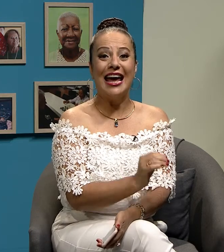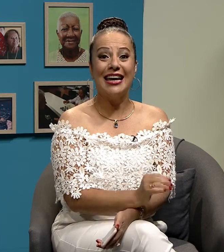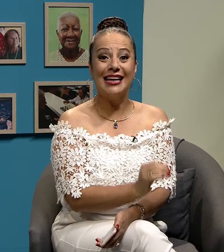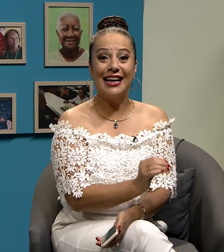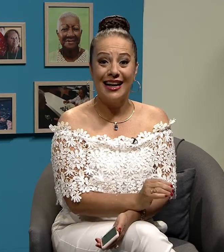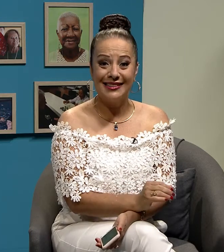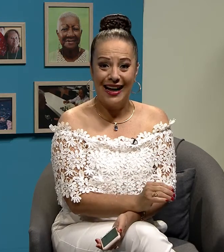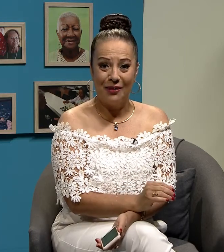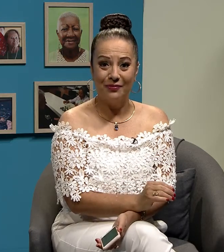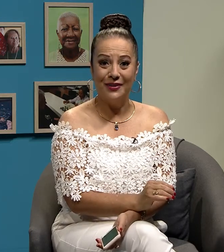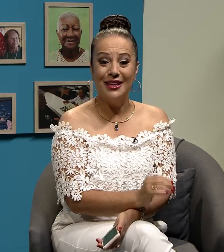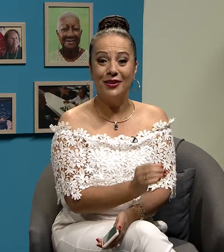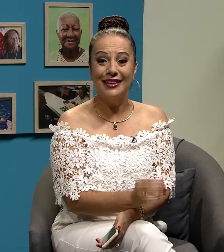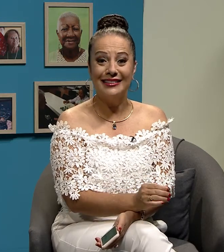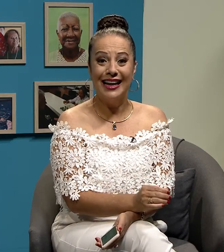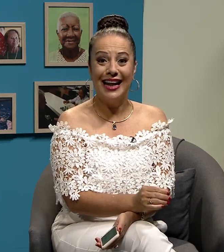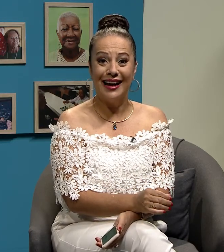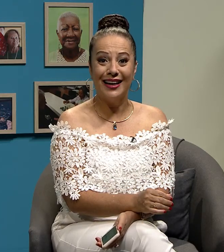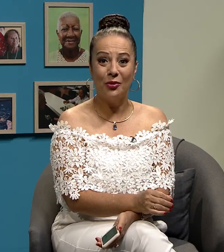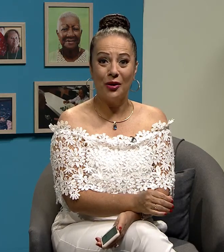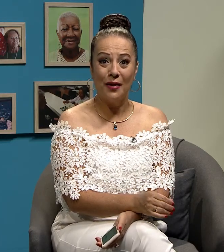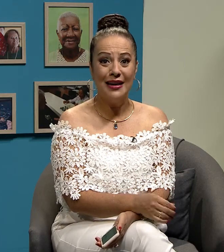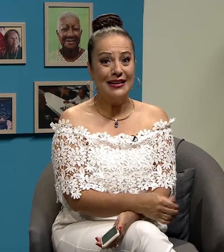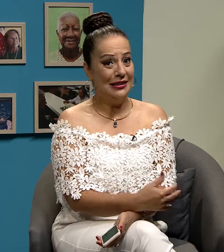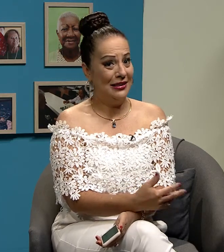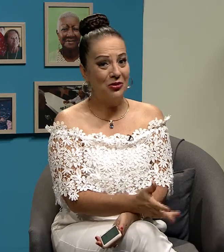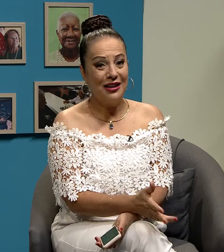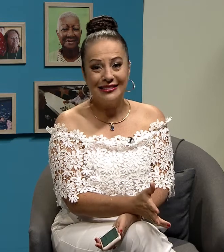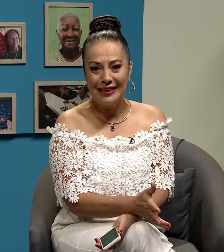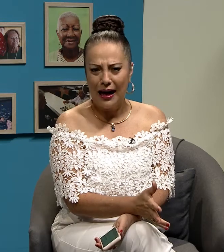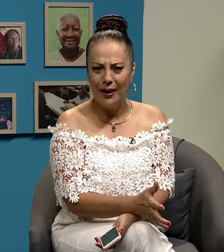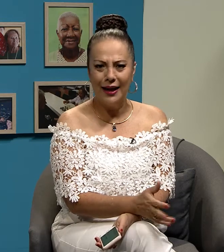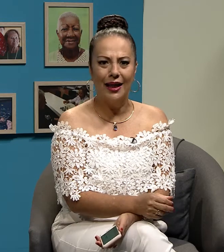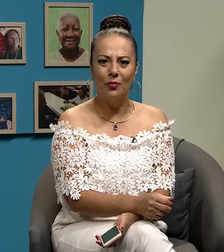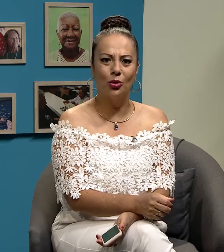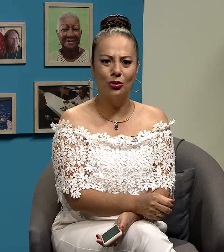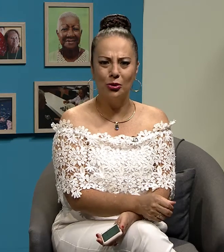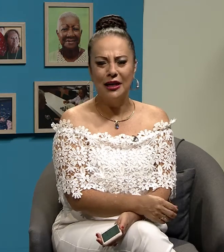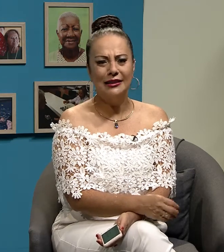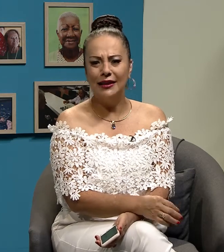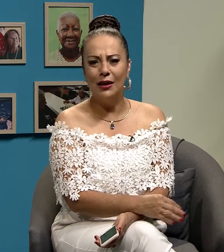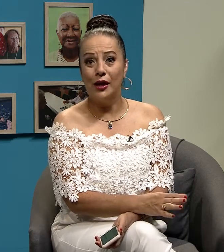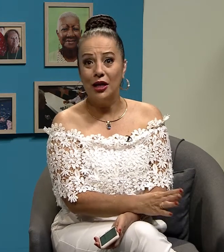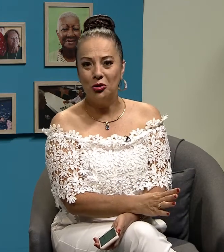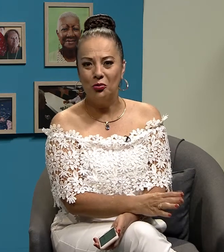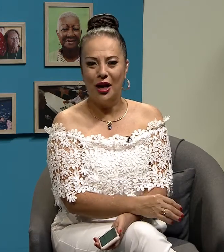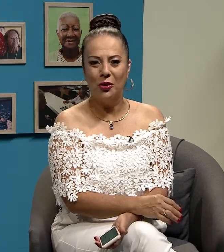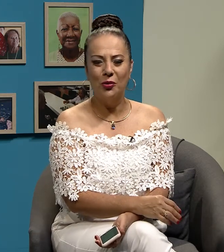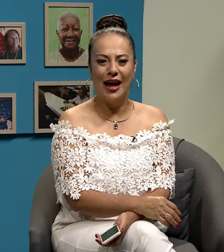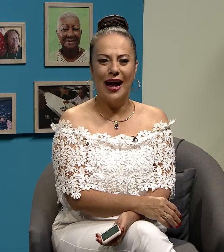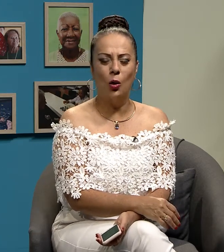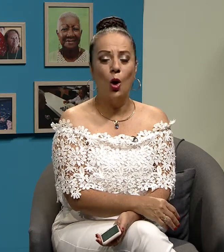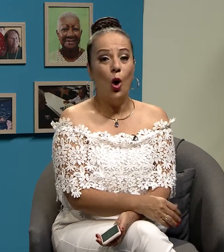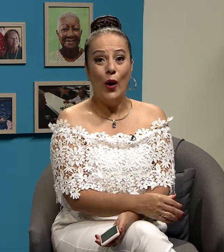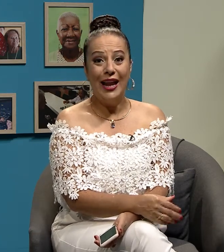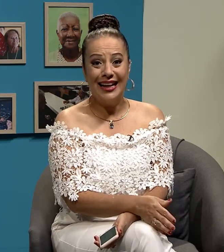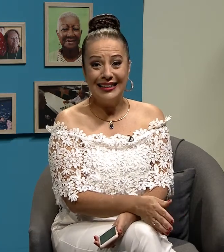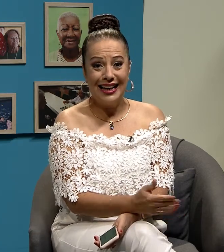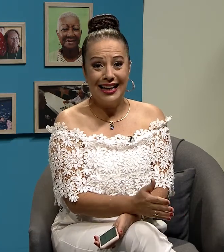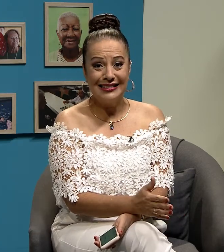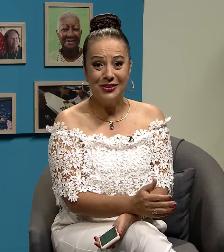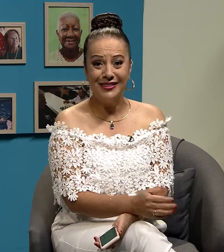que hay en casa. Y yo les decía al arranque del programa, si tiene una sábana que de pronto ya tiene huequitos por algún lado